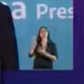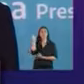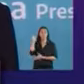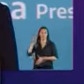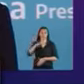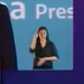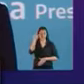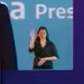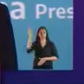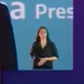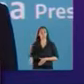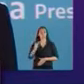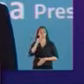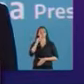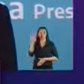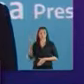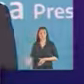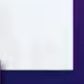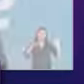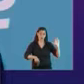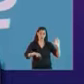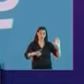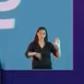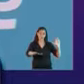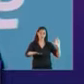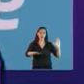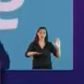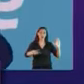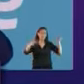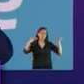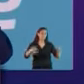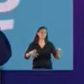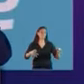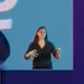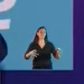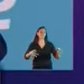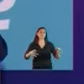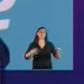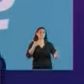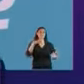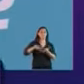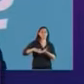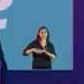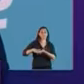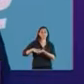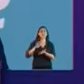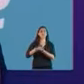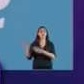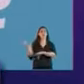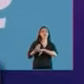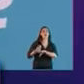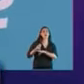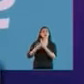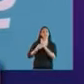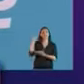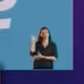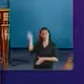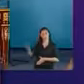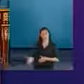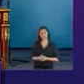que la gente, por ejemplo, la gente de campo, ponga más fertilizantes, ponga más agroquímicos, tecnologías, y para